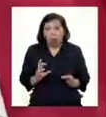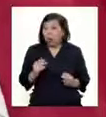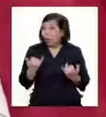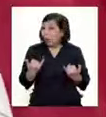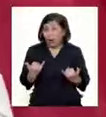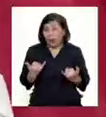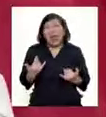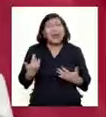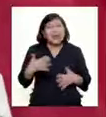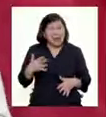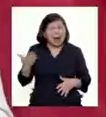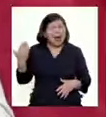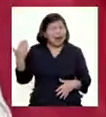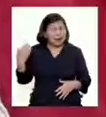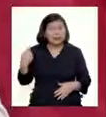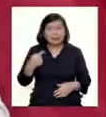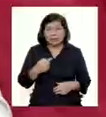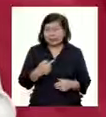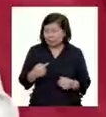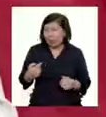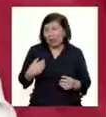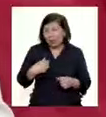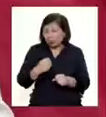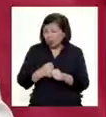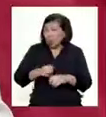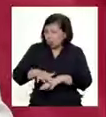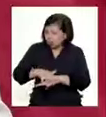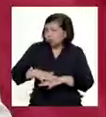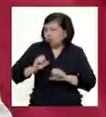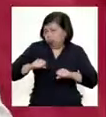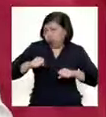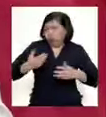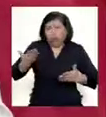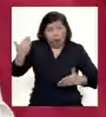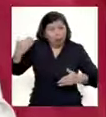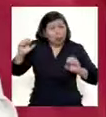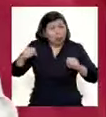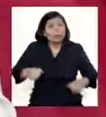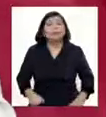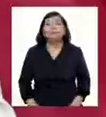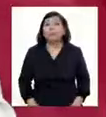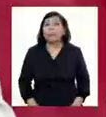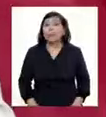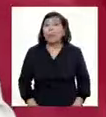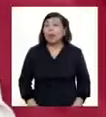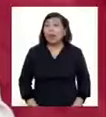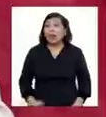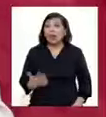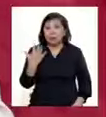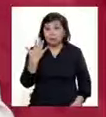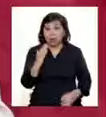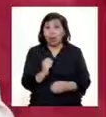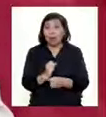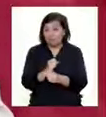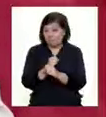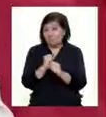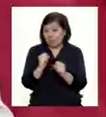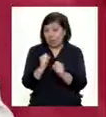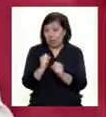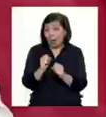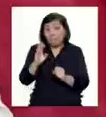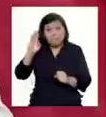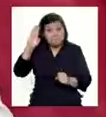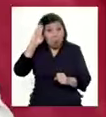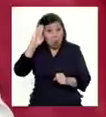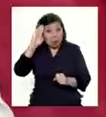hoy, sino desde hace ya un par de semanas. Y con respecto a las acciones que se han tomado, desde las 5 de la mañana la